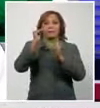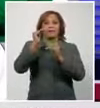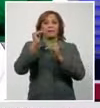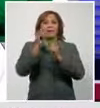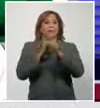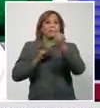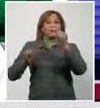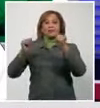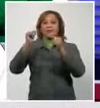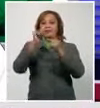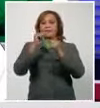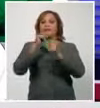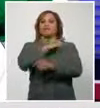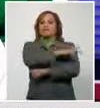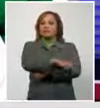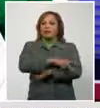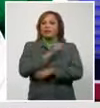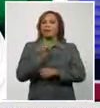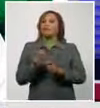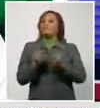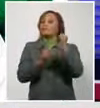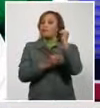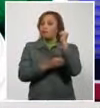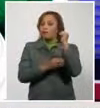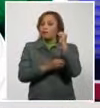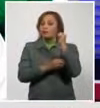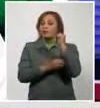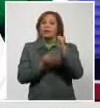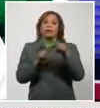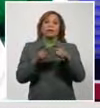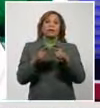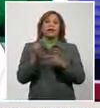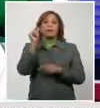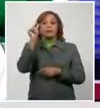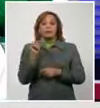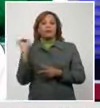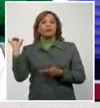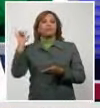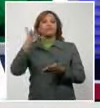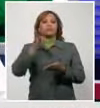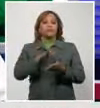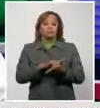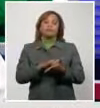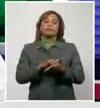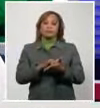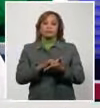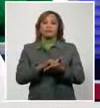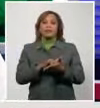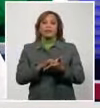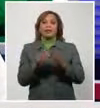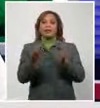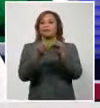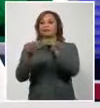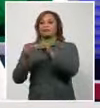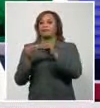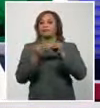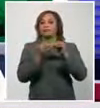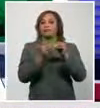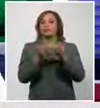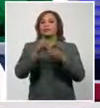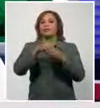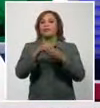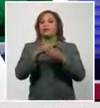aportador, teniendo en cuenta la cantidad de viajeros y la transmisión que existe en este país. De